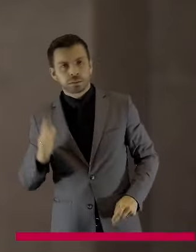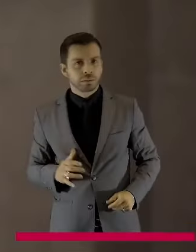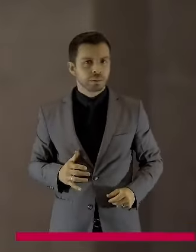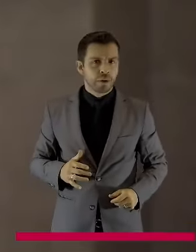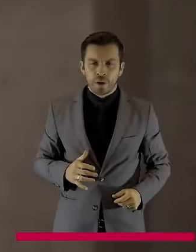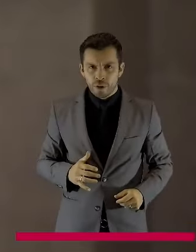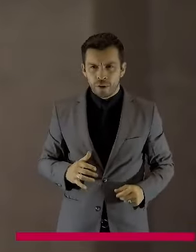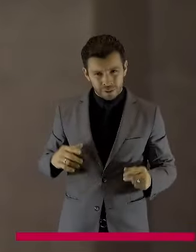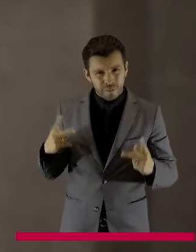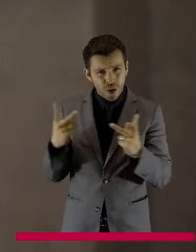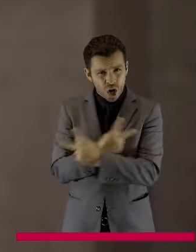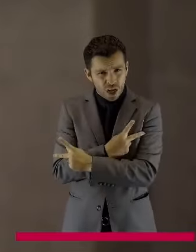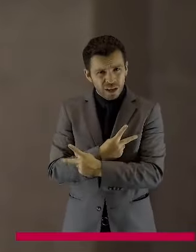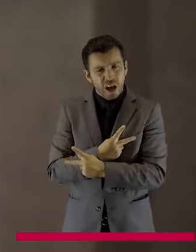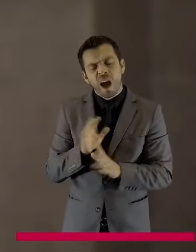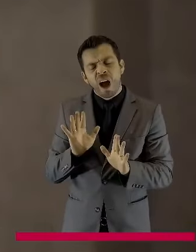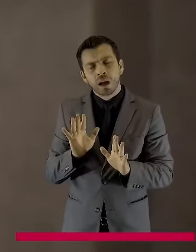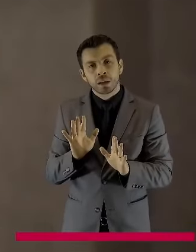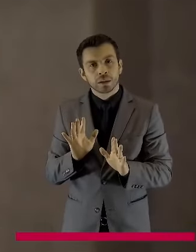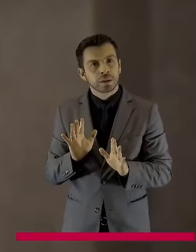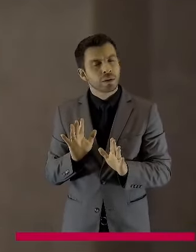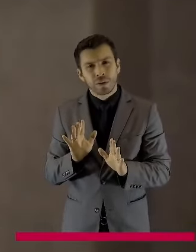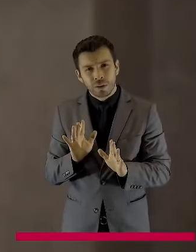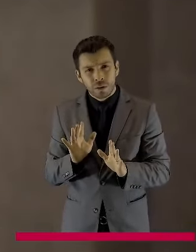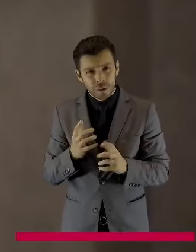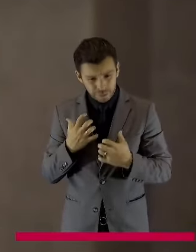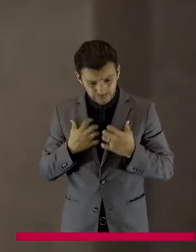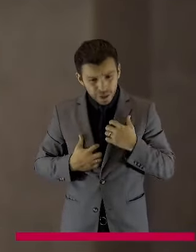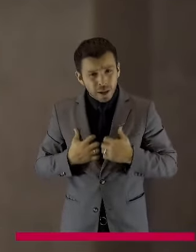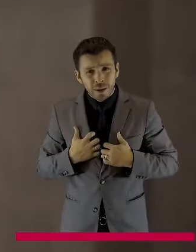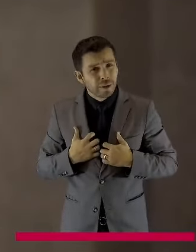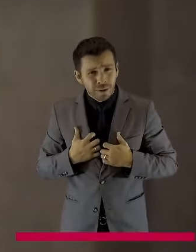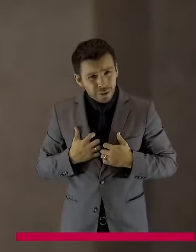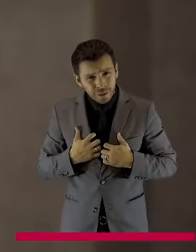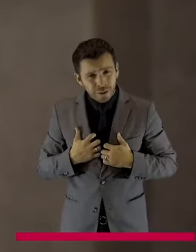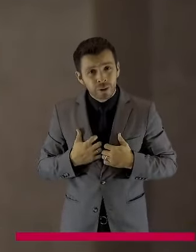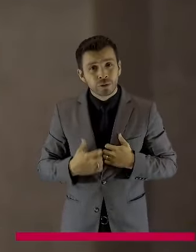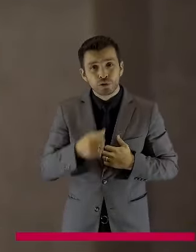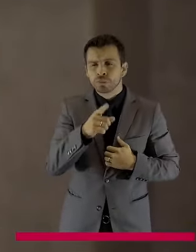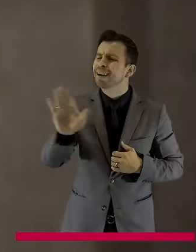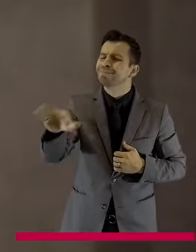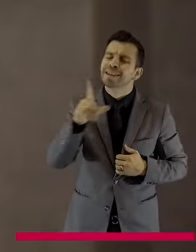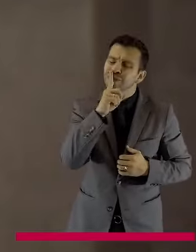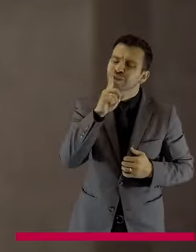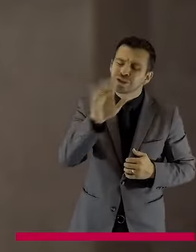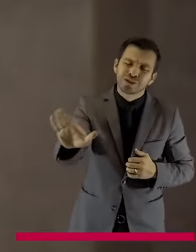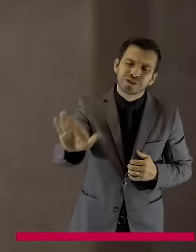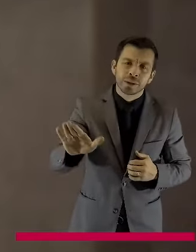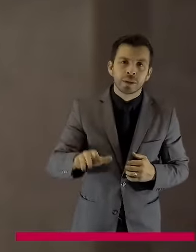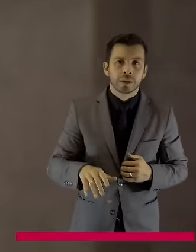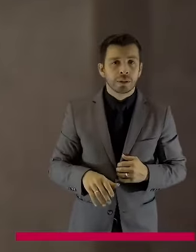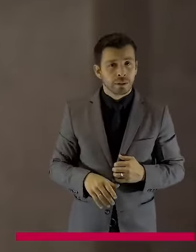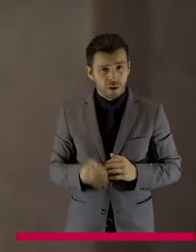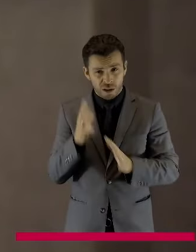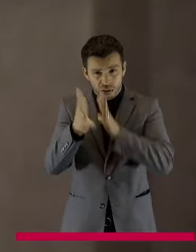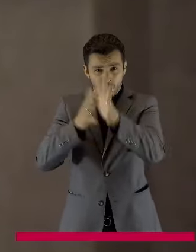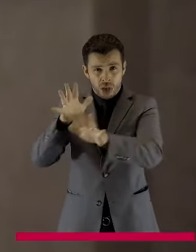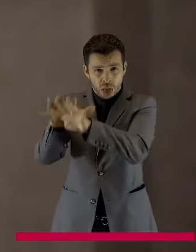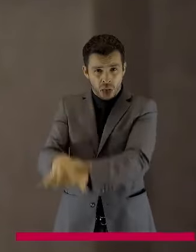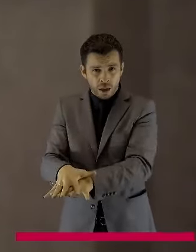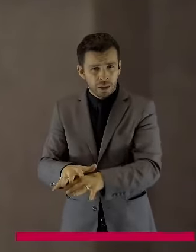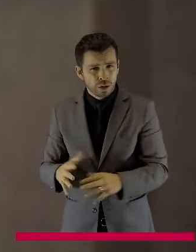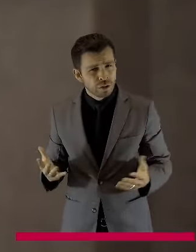las violencias. Vivir sin miedo es que nunca nos silencien Vivir sin miedo